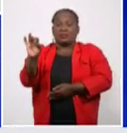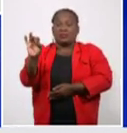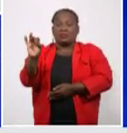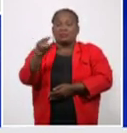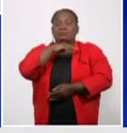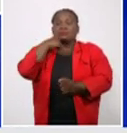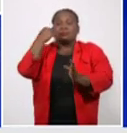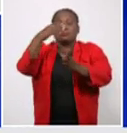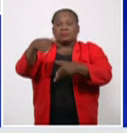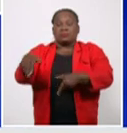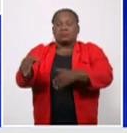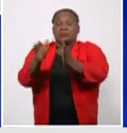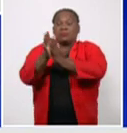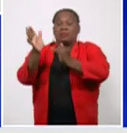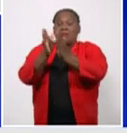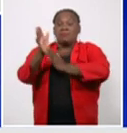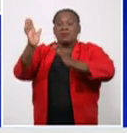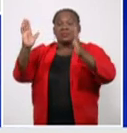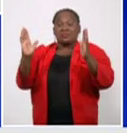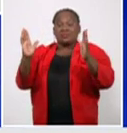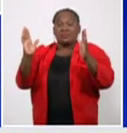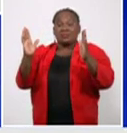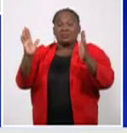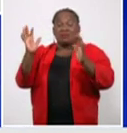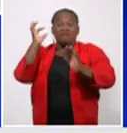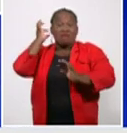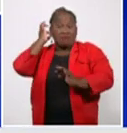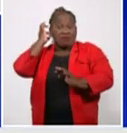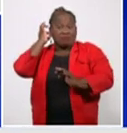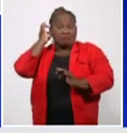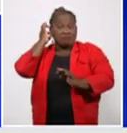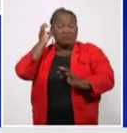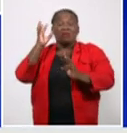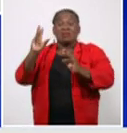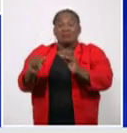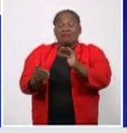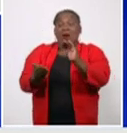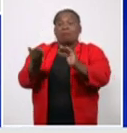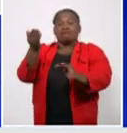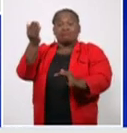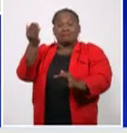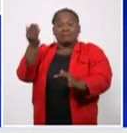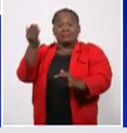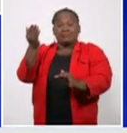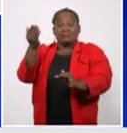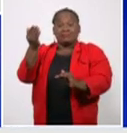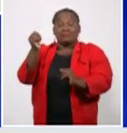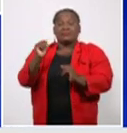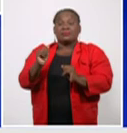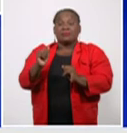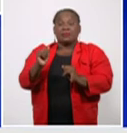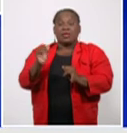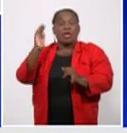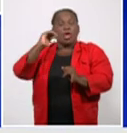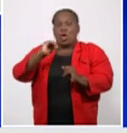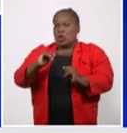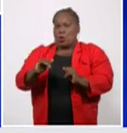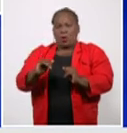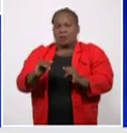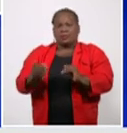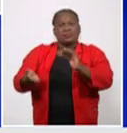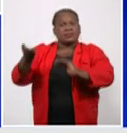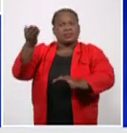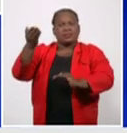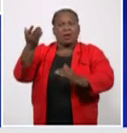fallecidos en el mes, una cifra elevada en números absolutos, no superior a la del mes pasado, que fueron